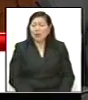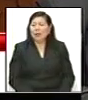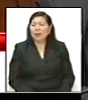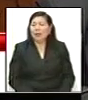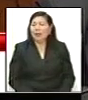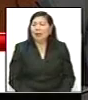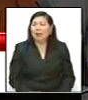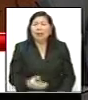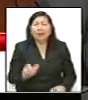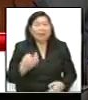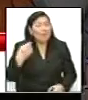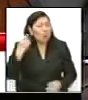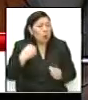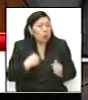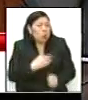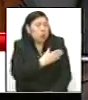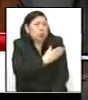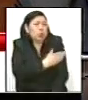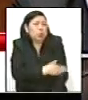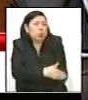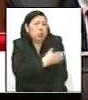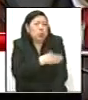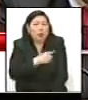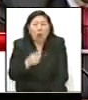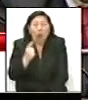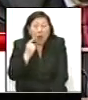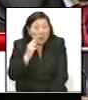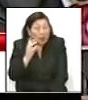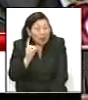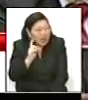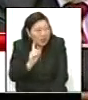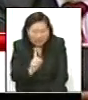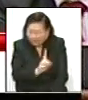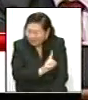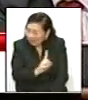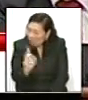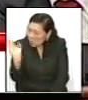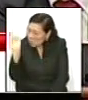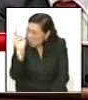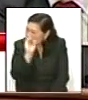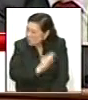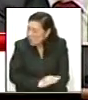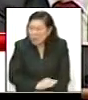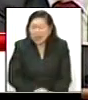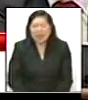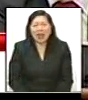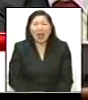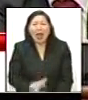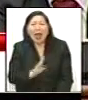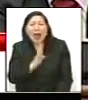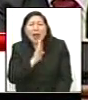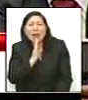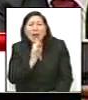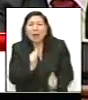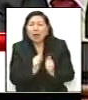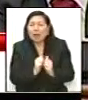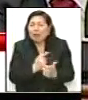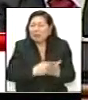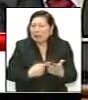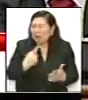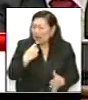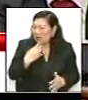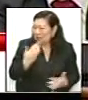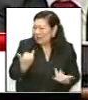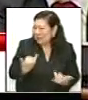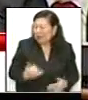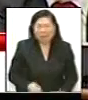hemos hecho cálculos políticos con él. Nunca hemos hecho especulaciones como las que se han hecho acá,